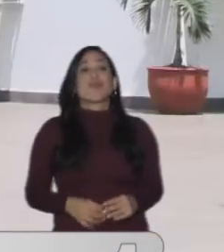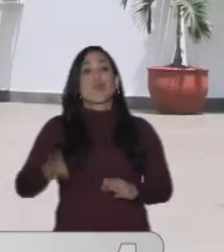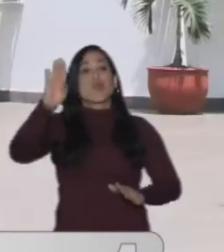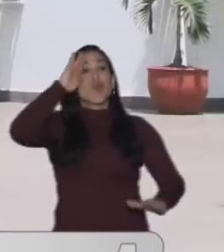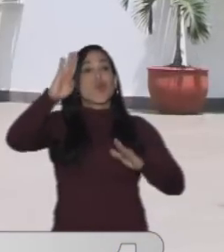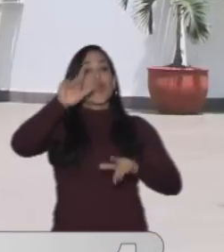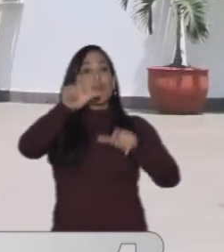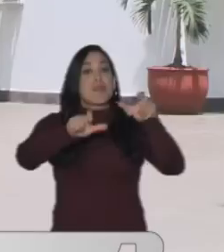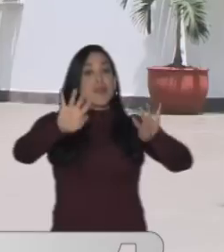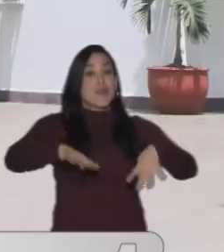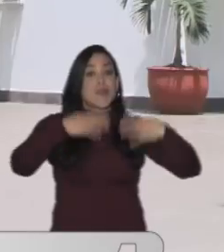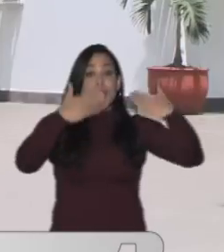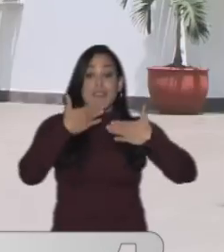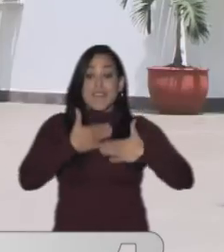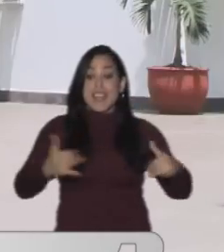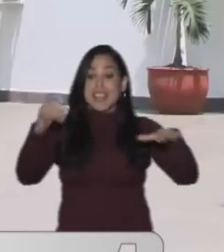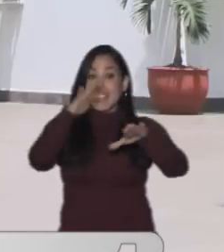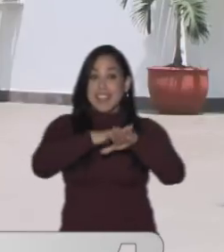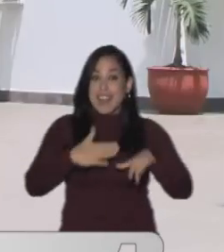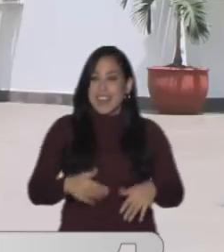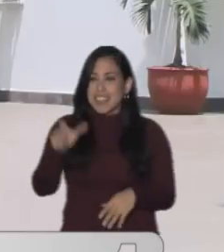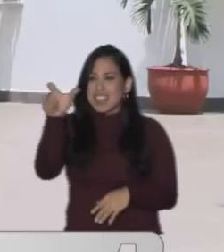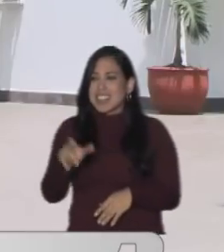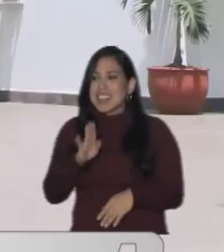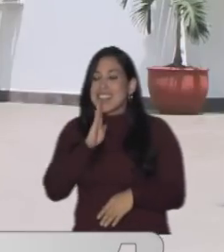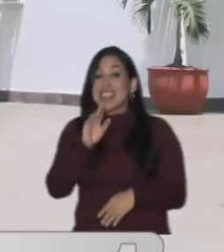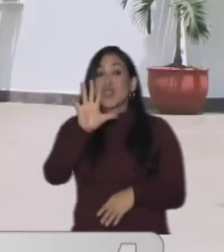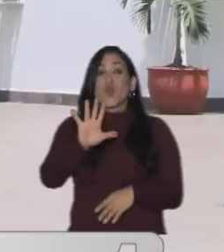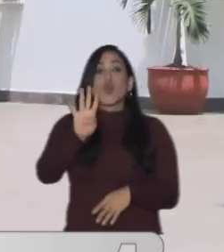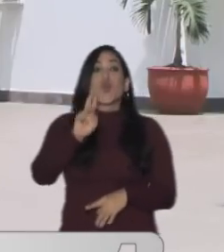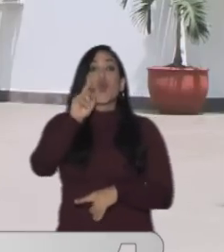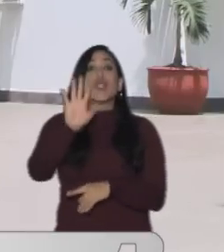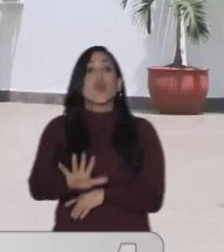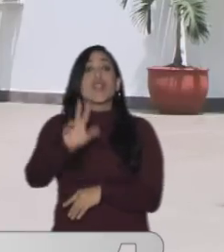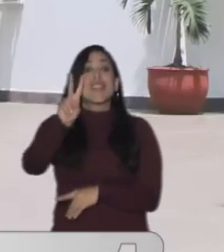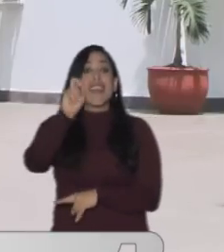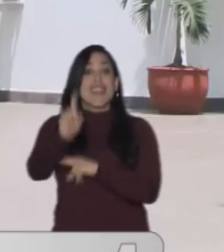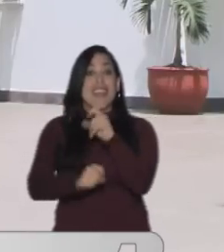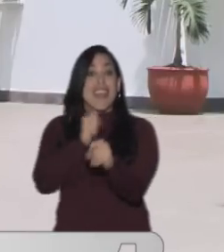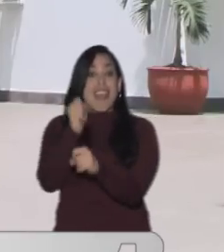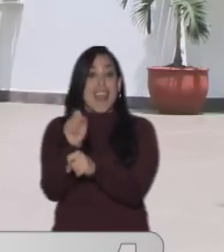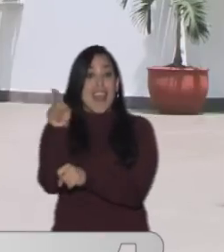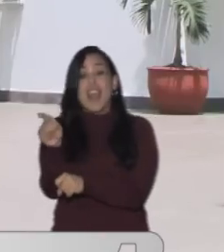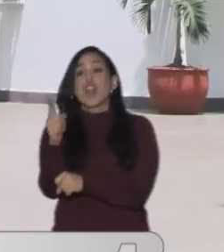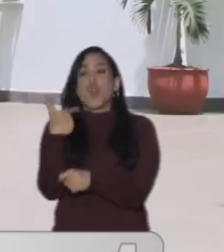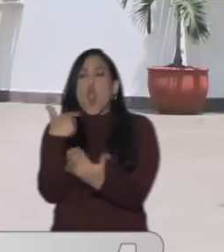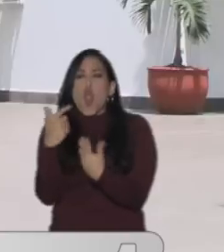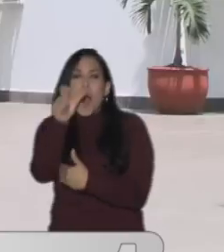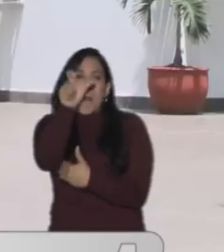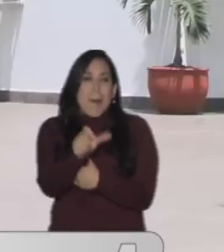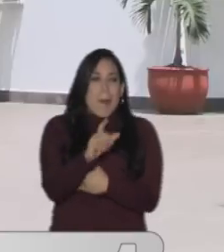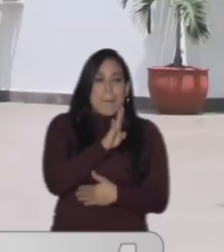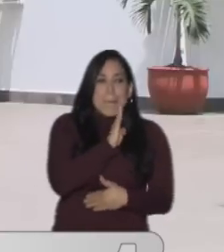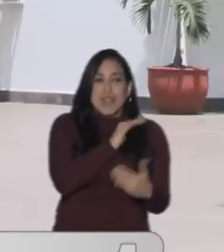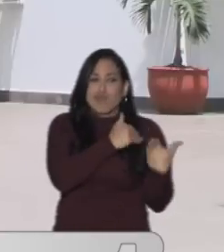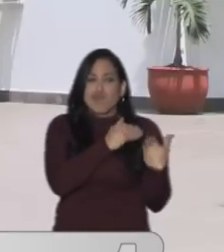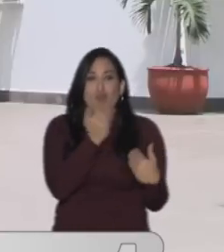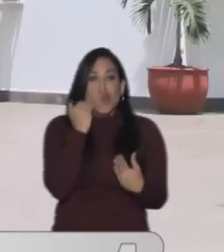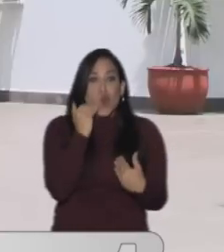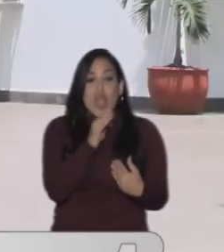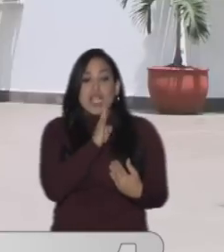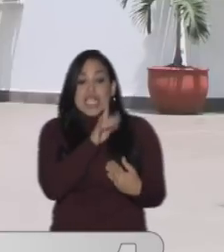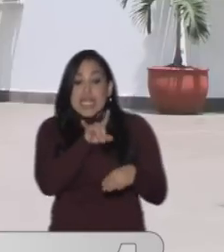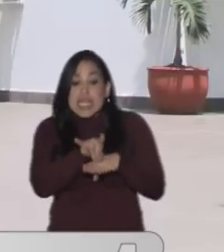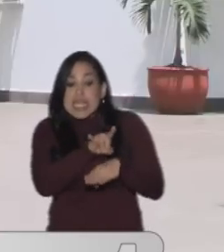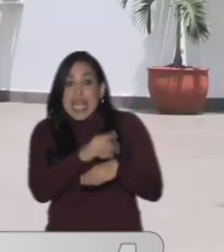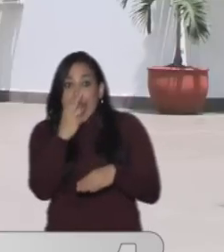Hola Luisa, televidentes, muy buenas tardes. Se trata de un hombre de 57 años que luego de ganarse la confianza de la mujer